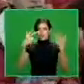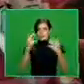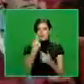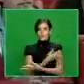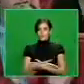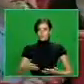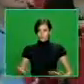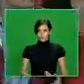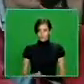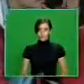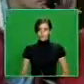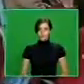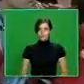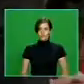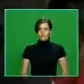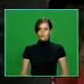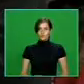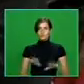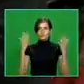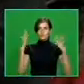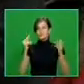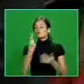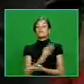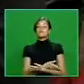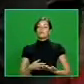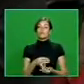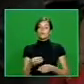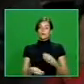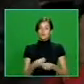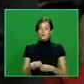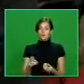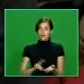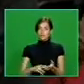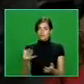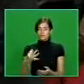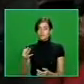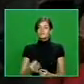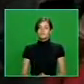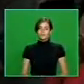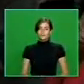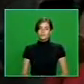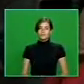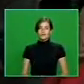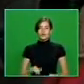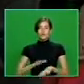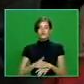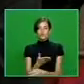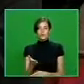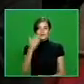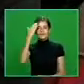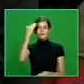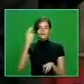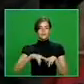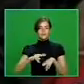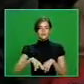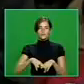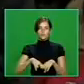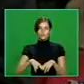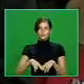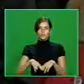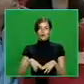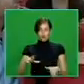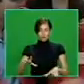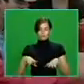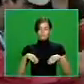un millón a un millón vamos a llegar maestro porque ustedes saben que un niño que